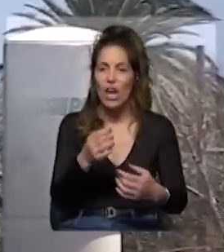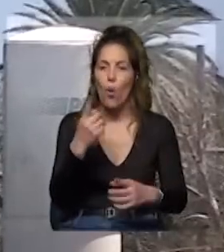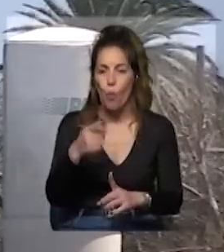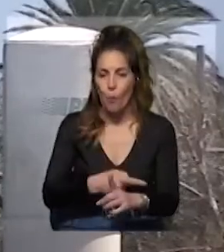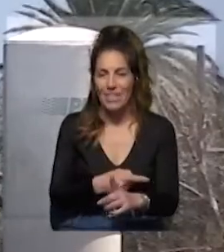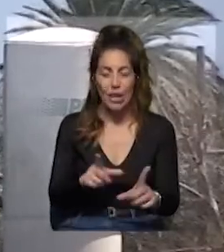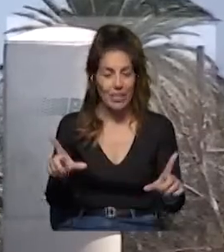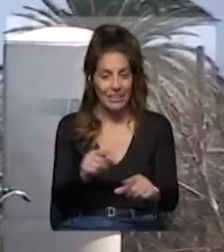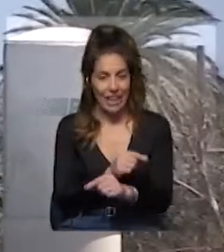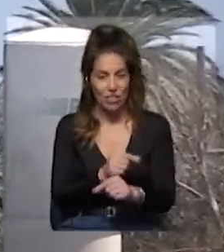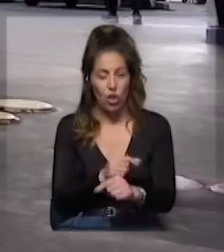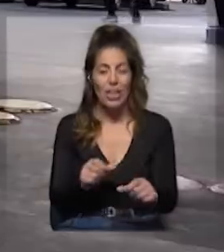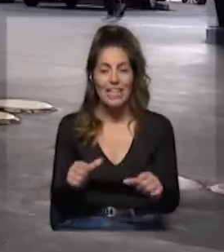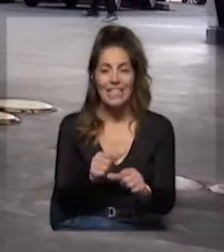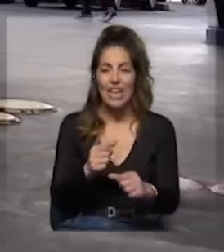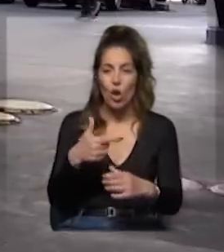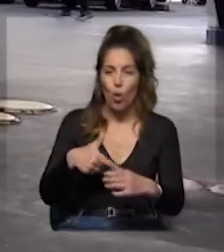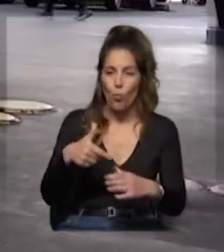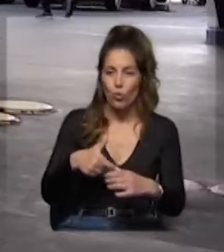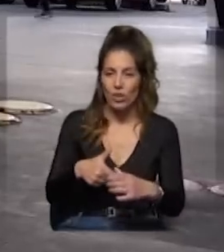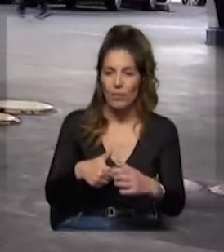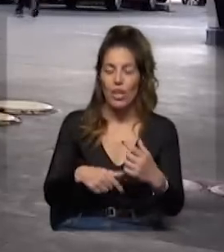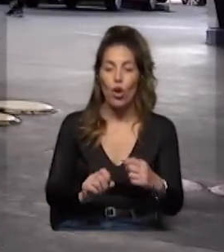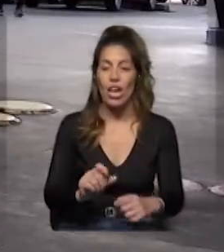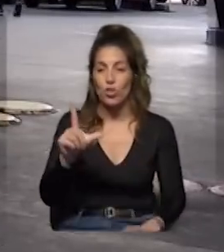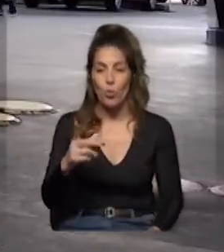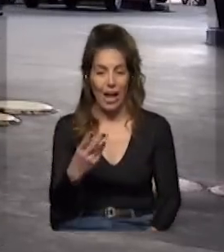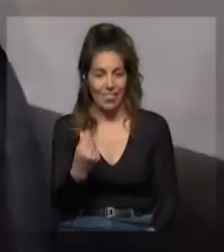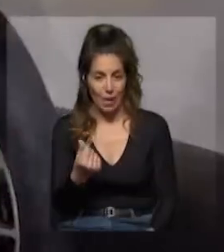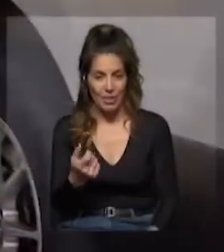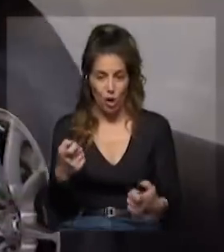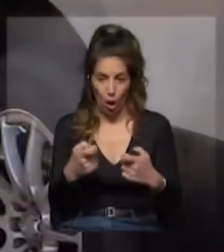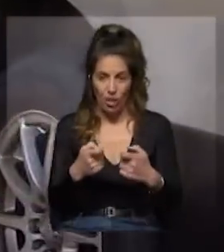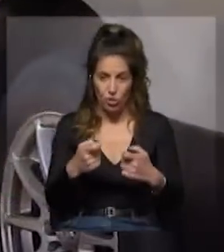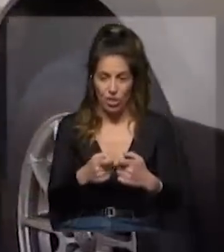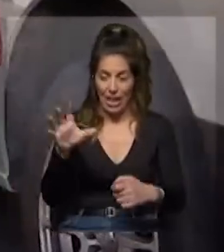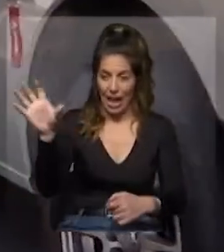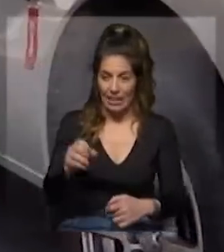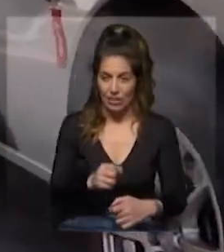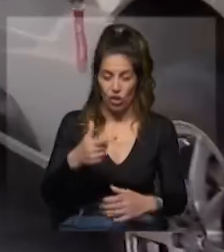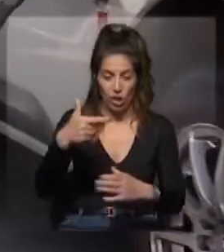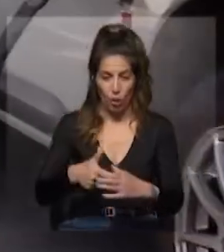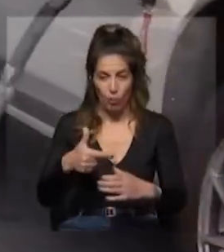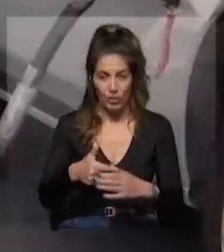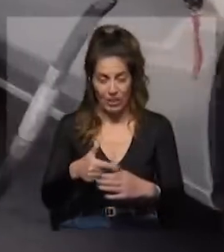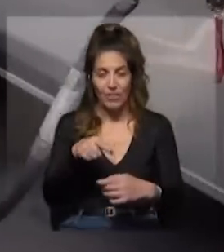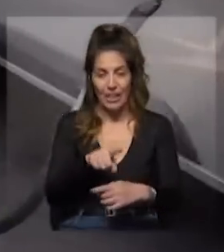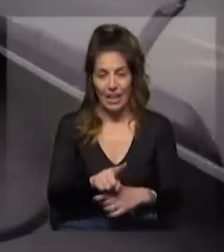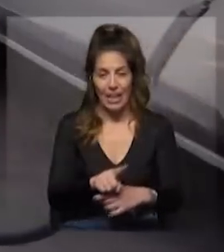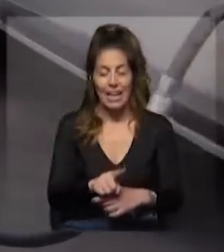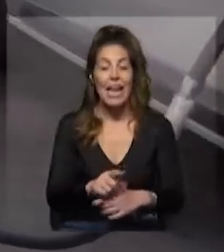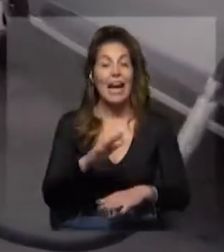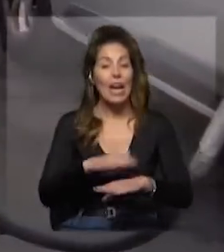haberse dejado de refinar combustibles con la consiguiente suba de precios asociada a la importación de combustibles refinados la